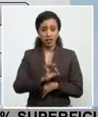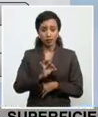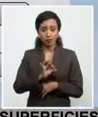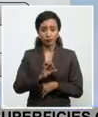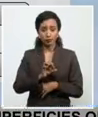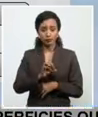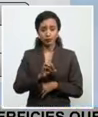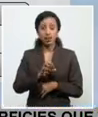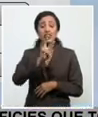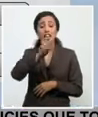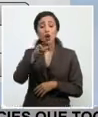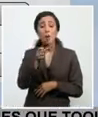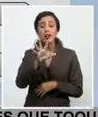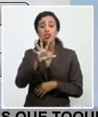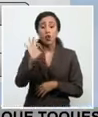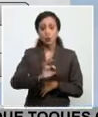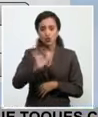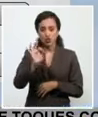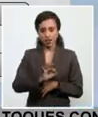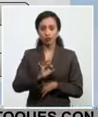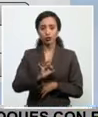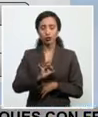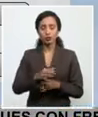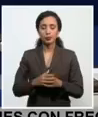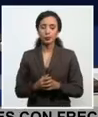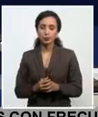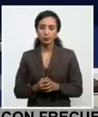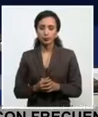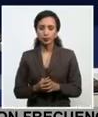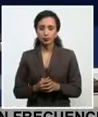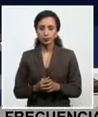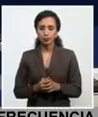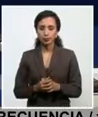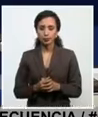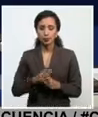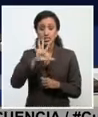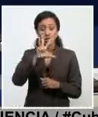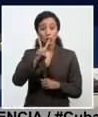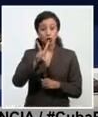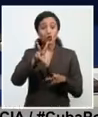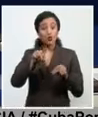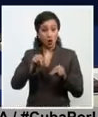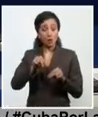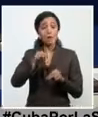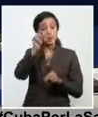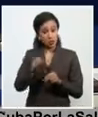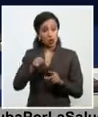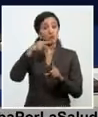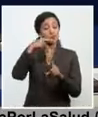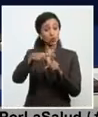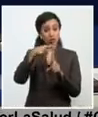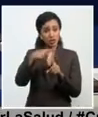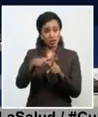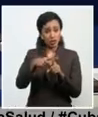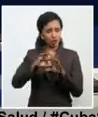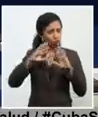3,5% de las muestras procesadas. Los 52 nuevos casos confirmados, todos fueron